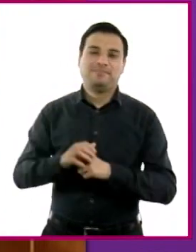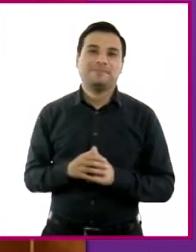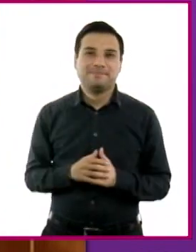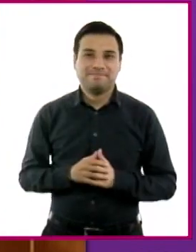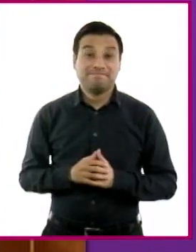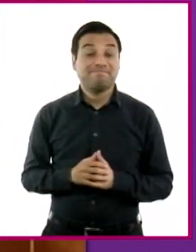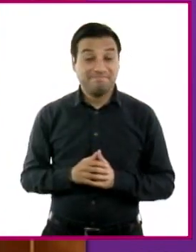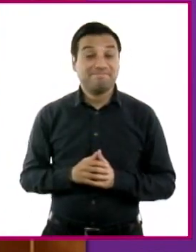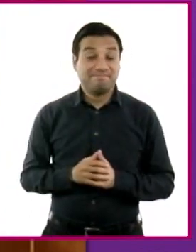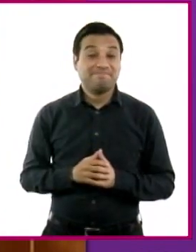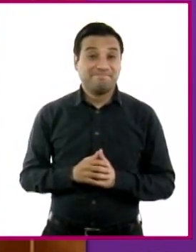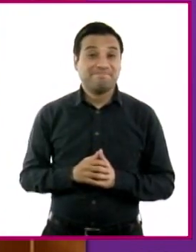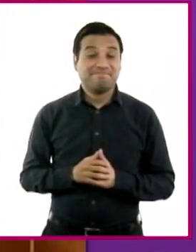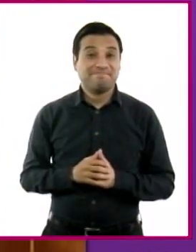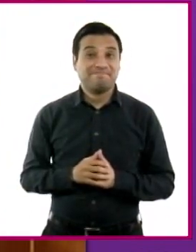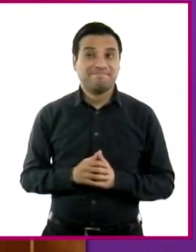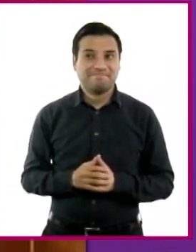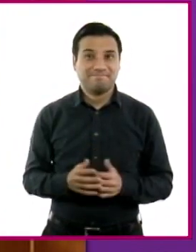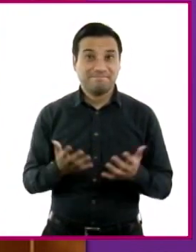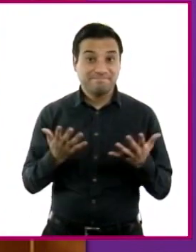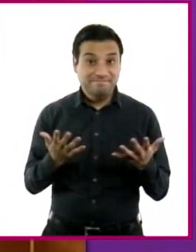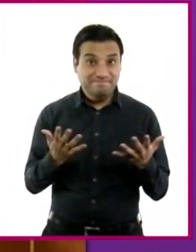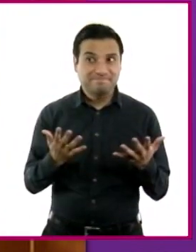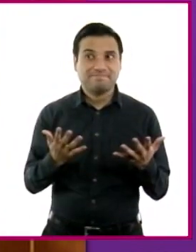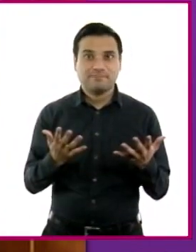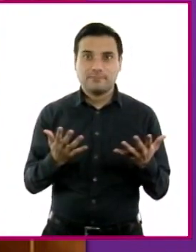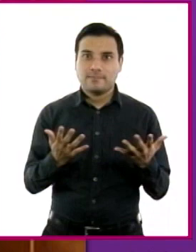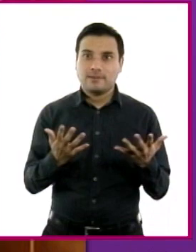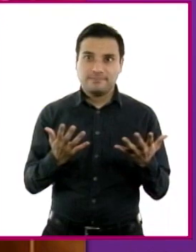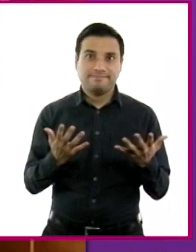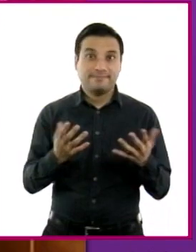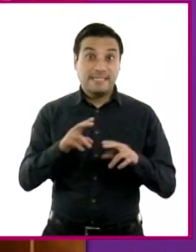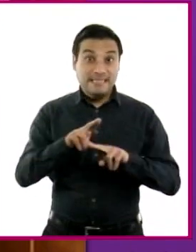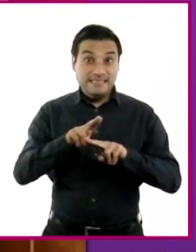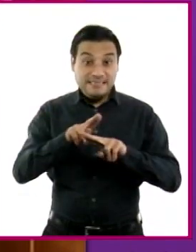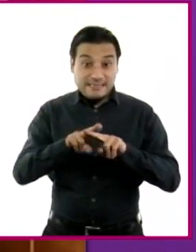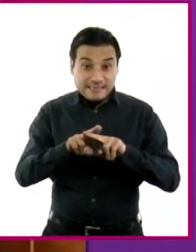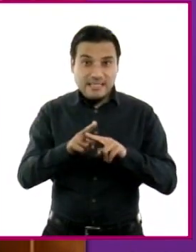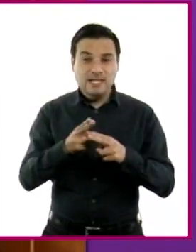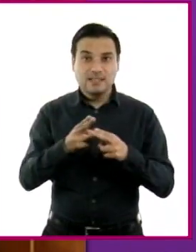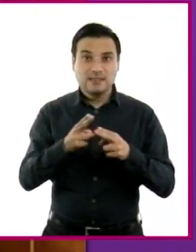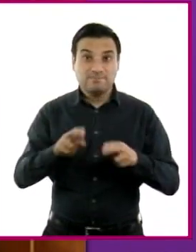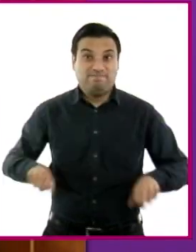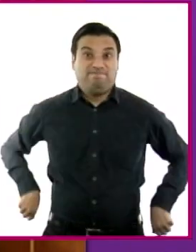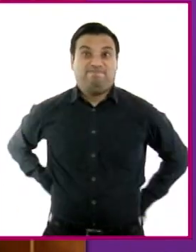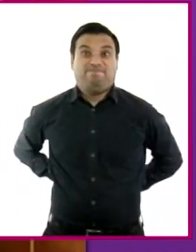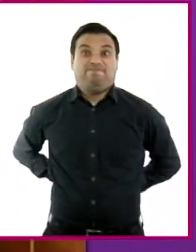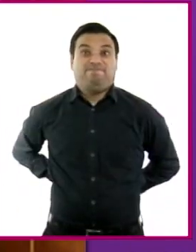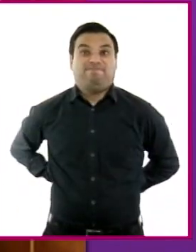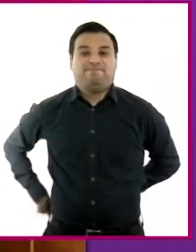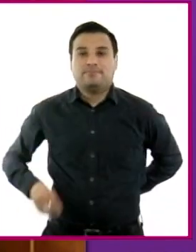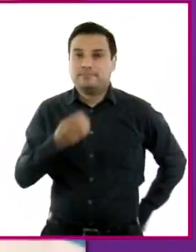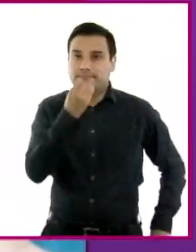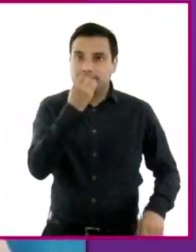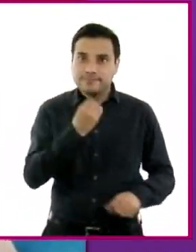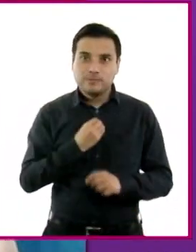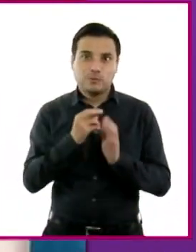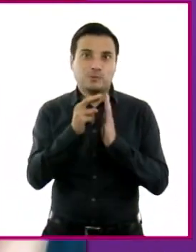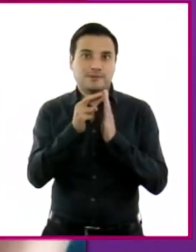Sí, aunque literalmente los tuvimos que amarrar y amordazar para que escucharan las reglas que